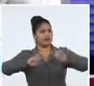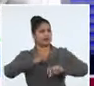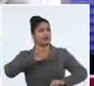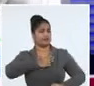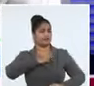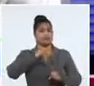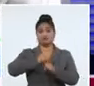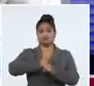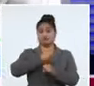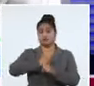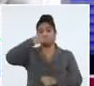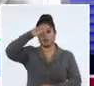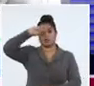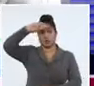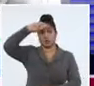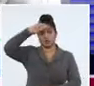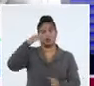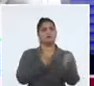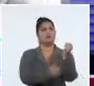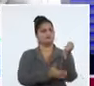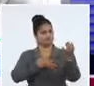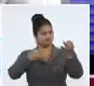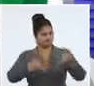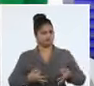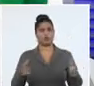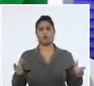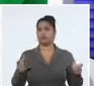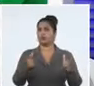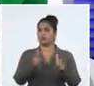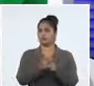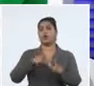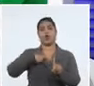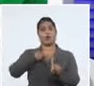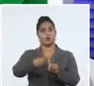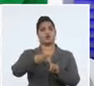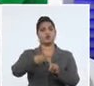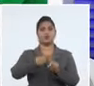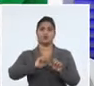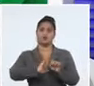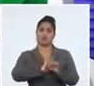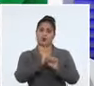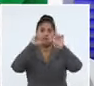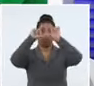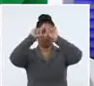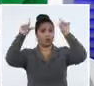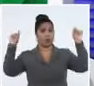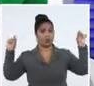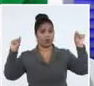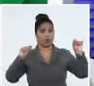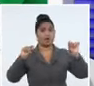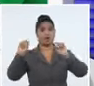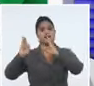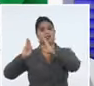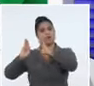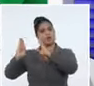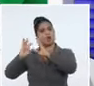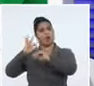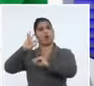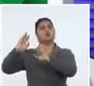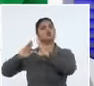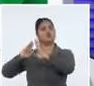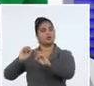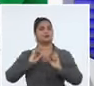por COVID-19. Doctor. Muy bien, así realmente se aprecia. Pepe muy satisfecho con